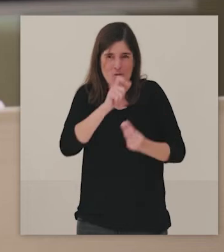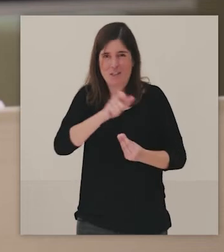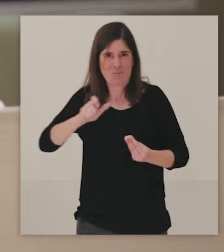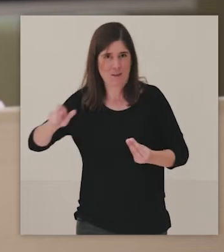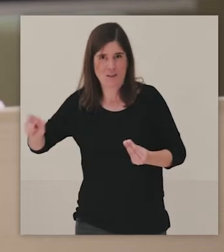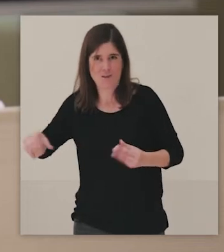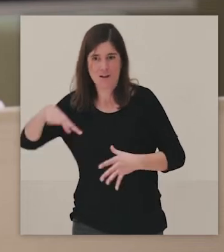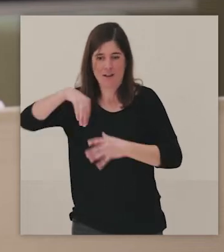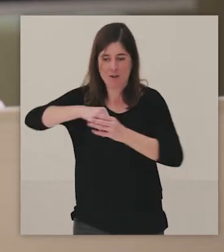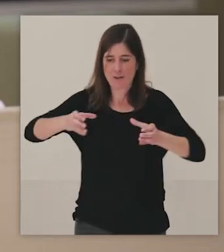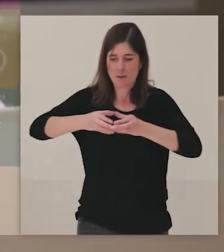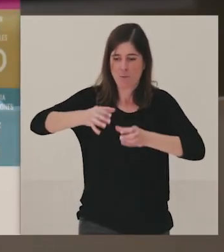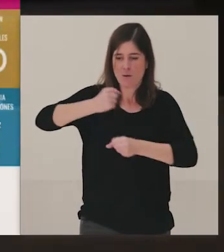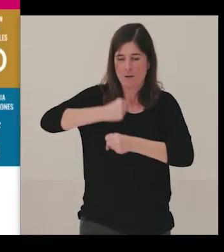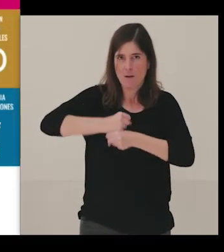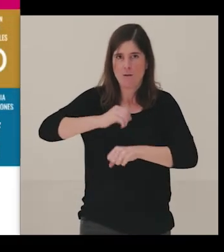Bueno,